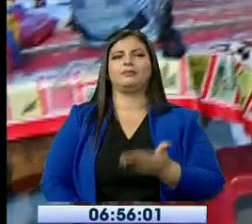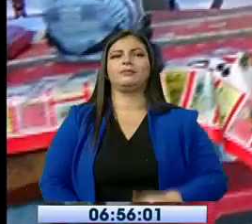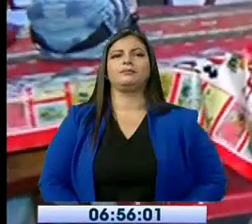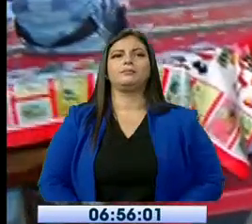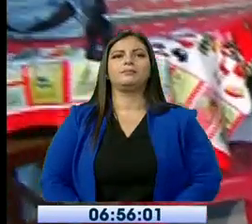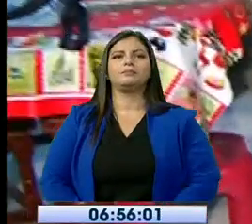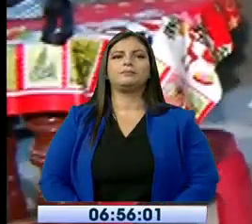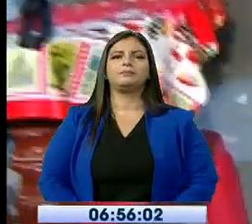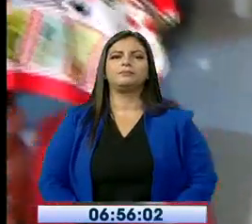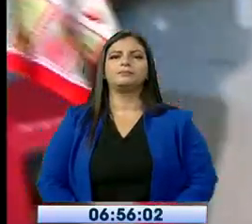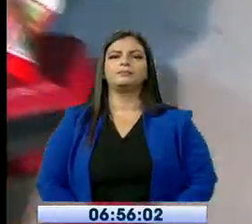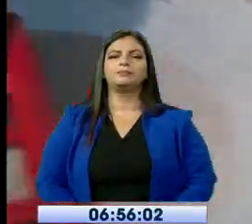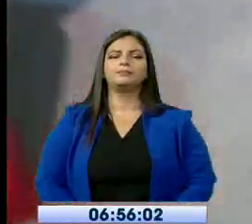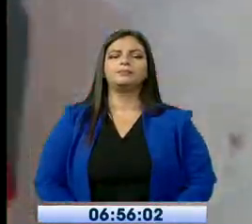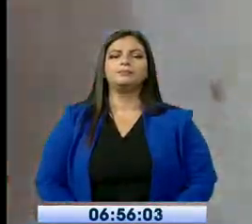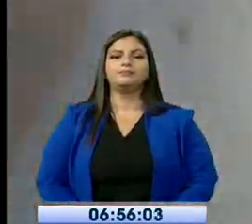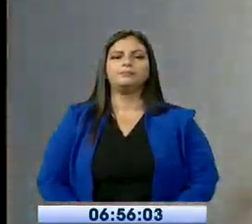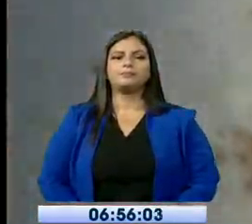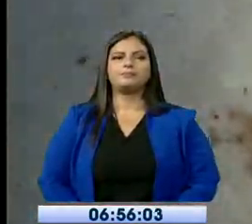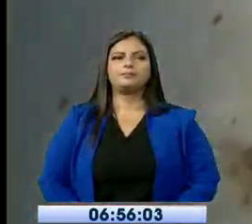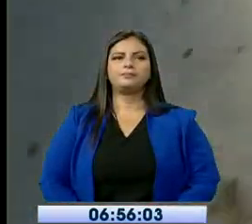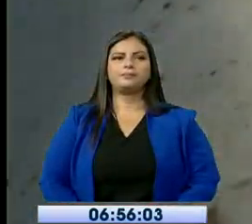Informó Jorge Salazar.